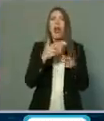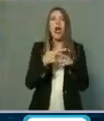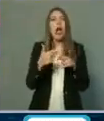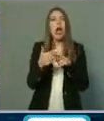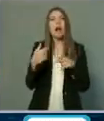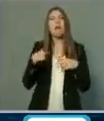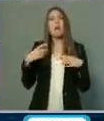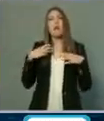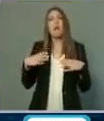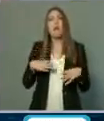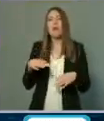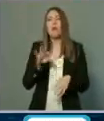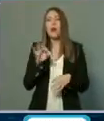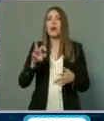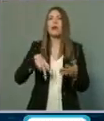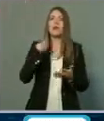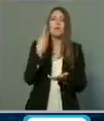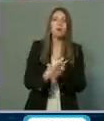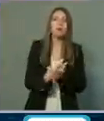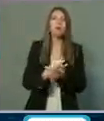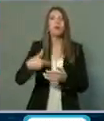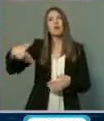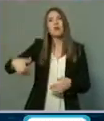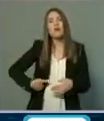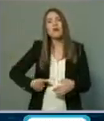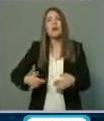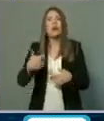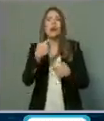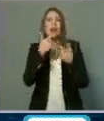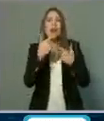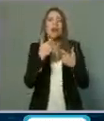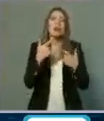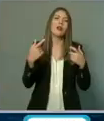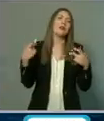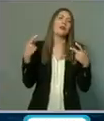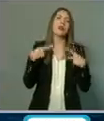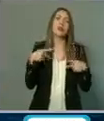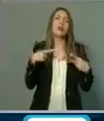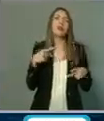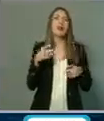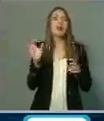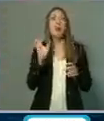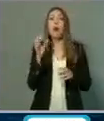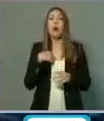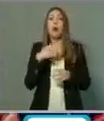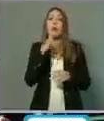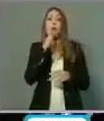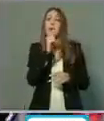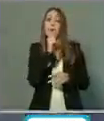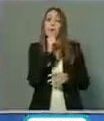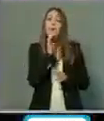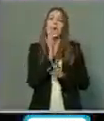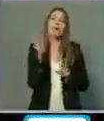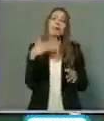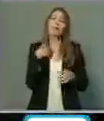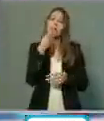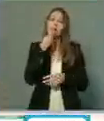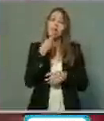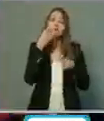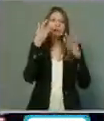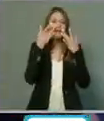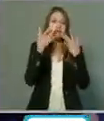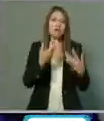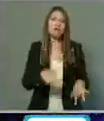luchar, azotarme, pegar, golpear, reírme, brindarme con la gente. Ya cuando yo no pueda hacerlo, pues tengo que retirarme. Pero